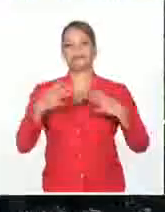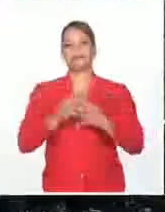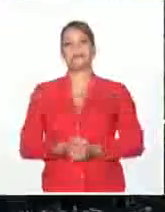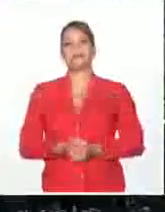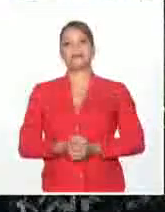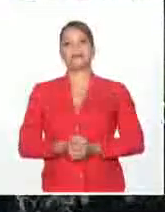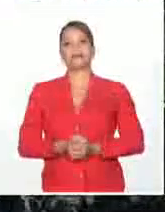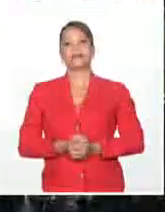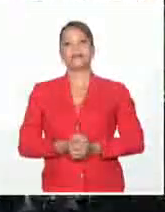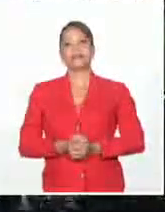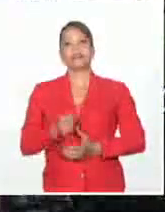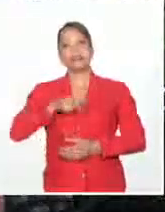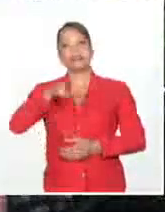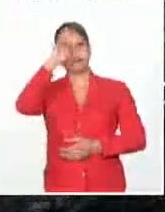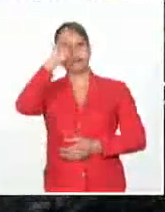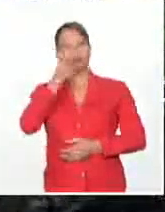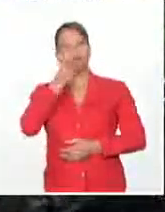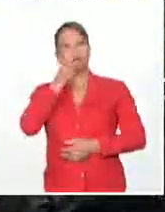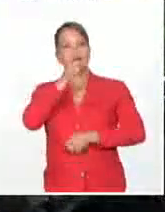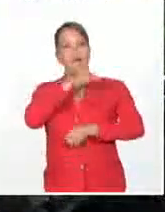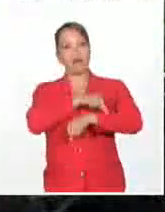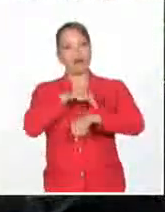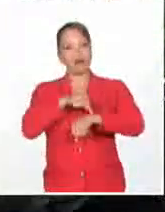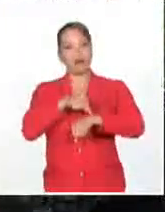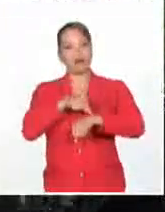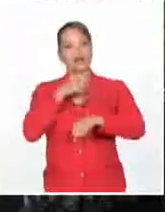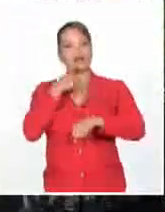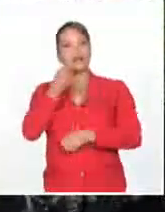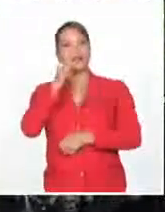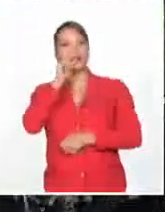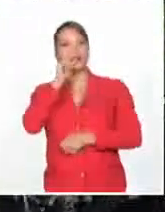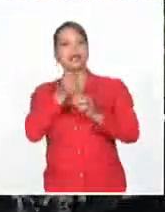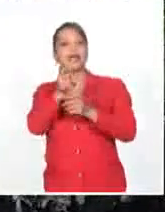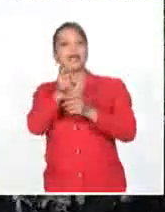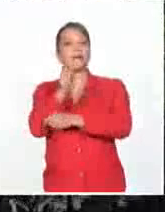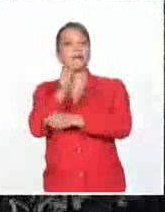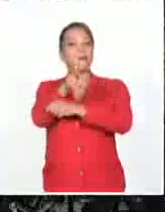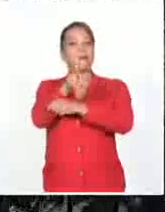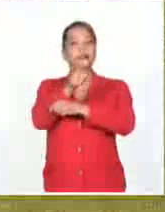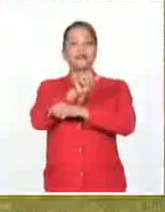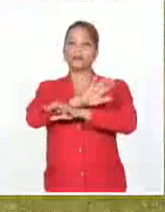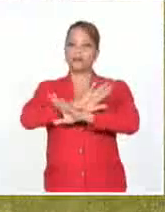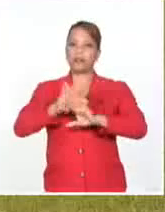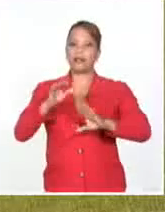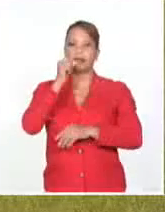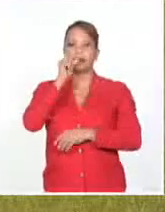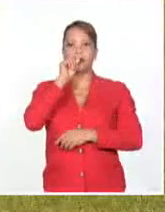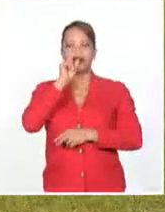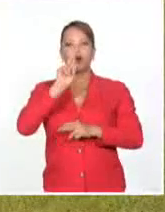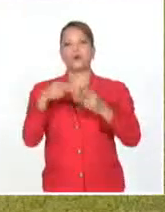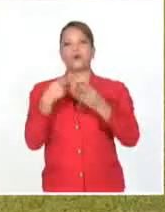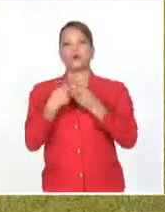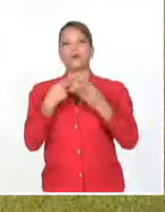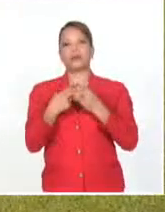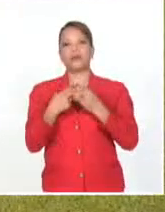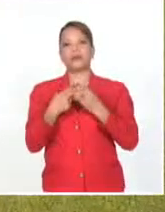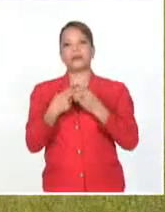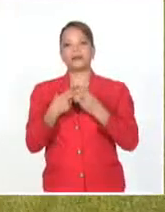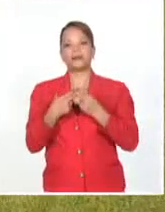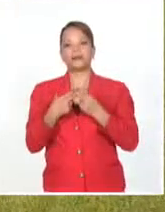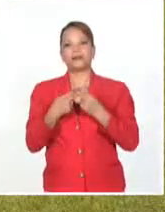Domingo, República Dominicana. Hoy terminó el tiro en cuanto al equipo para los cubanos. Los tres en competencia no tuvieron realmente un buen desempeño.